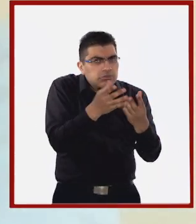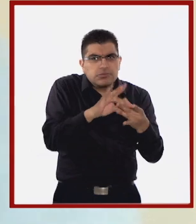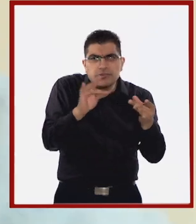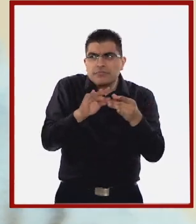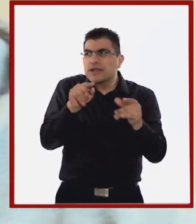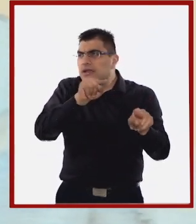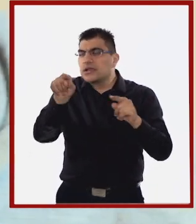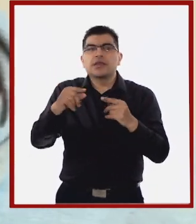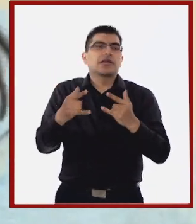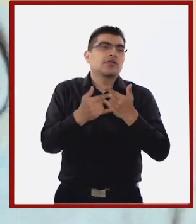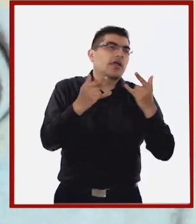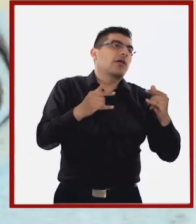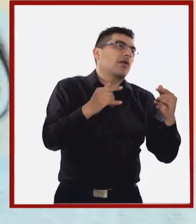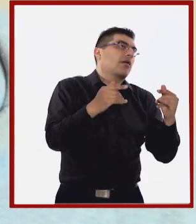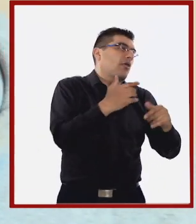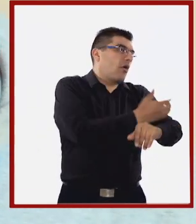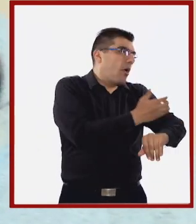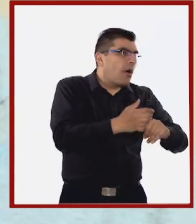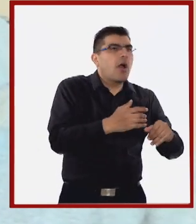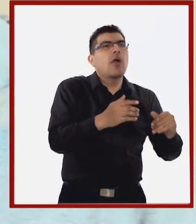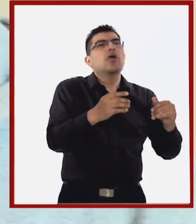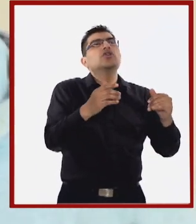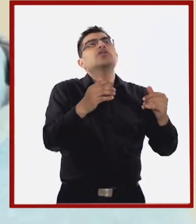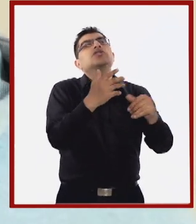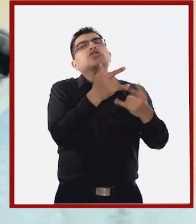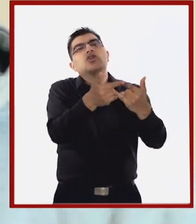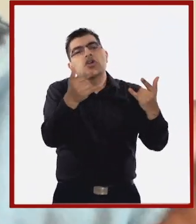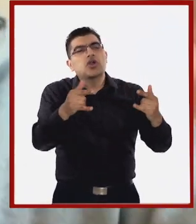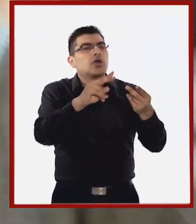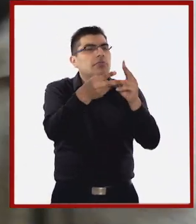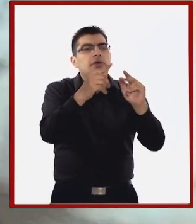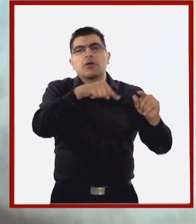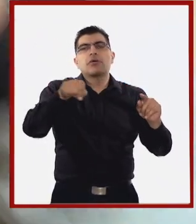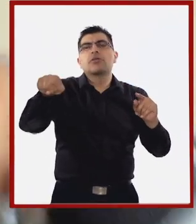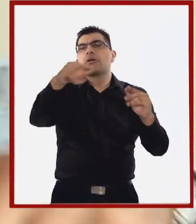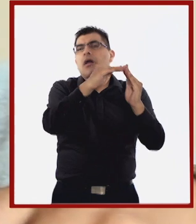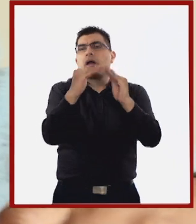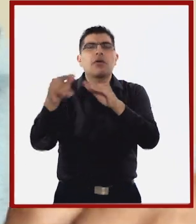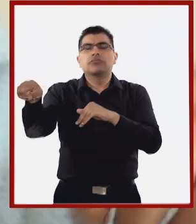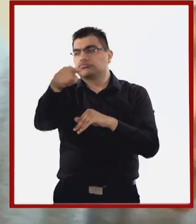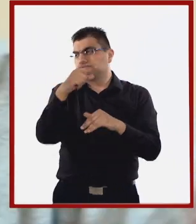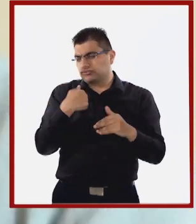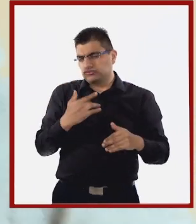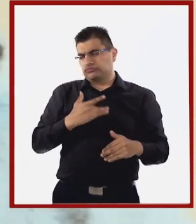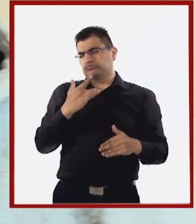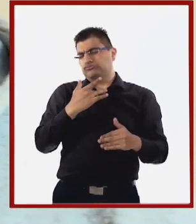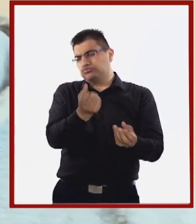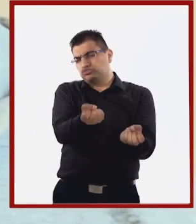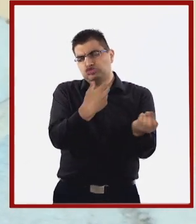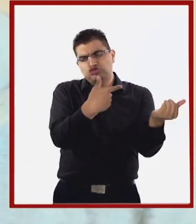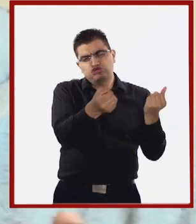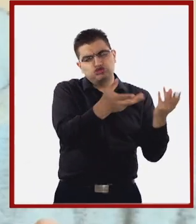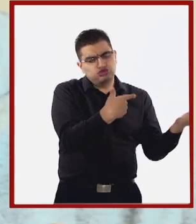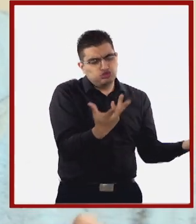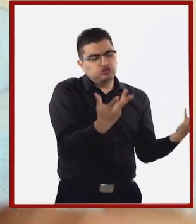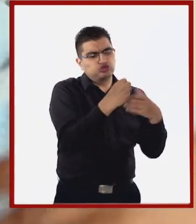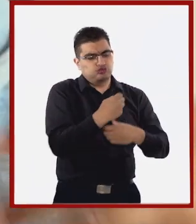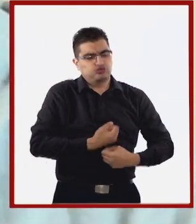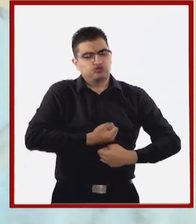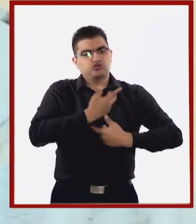historia de mi vecino. Y entonces, Juchirrap es un poquito de la voz de la gente, ¿sabes? Yo